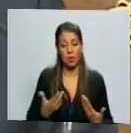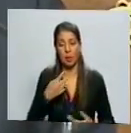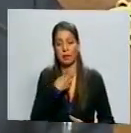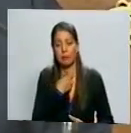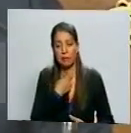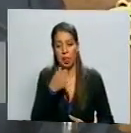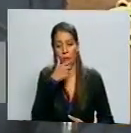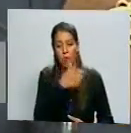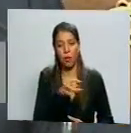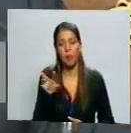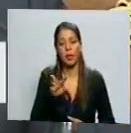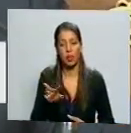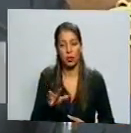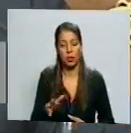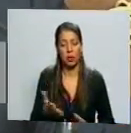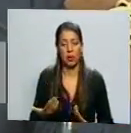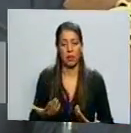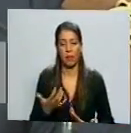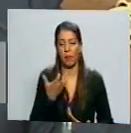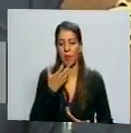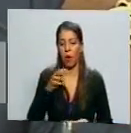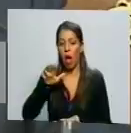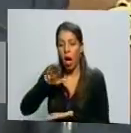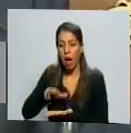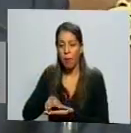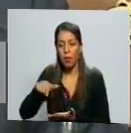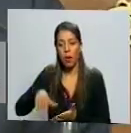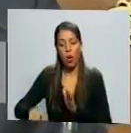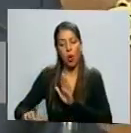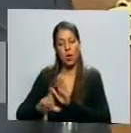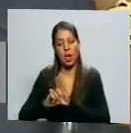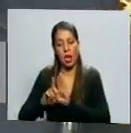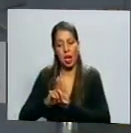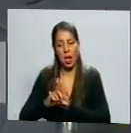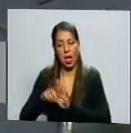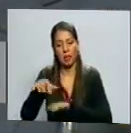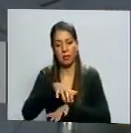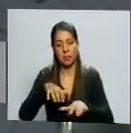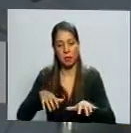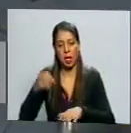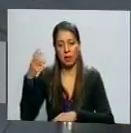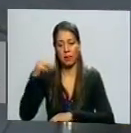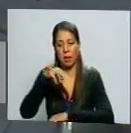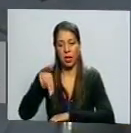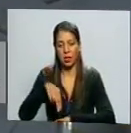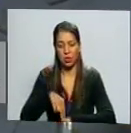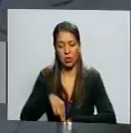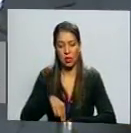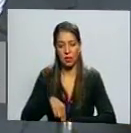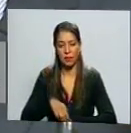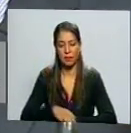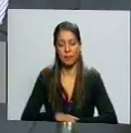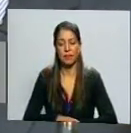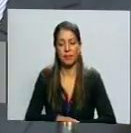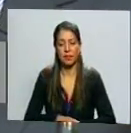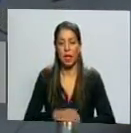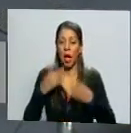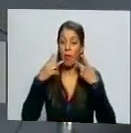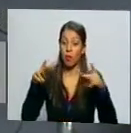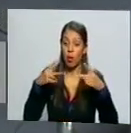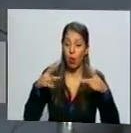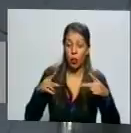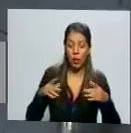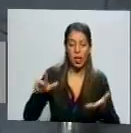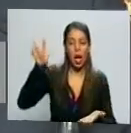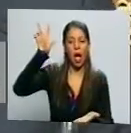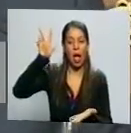venezolano, ya al ser aprobada esta ley en la tarde de hoy por la Asamblea Nacional Constituyente y sea publicada